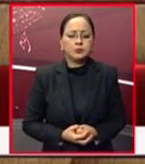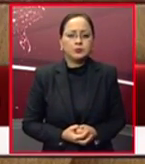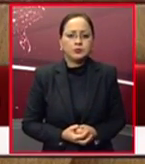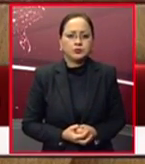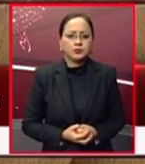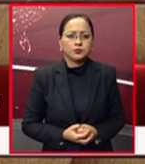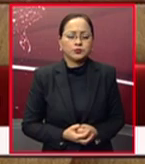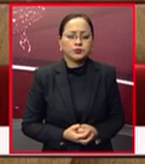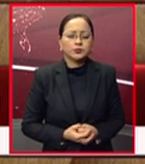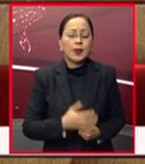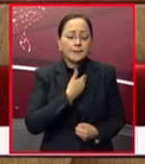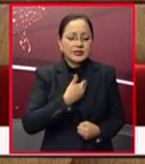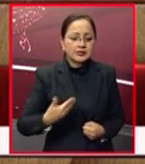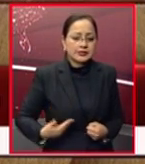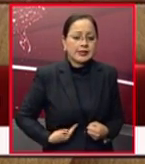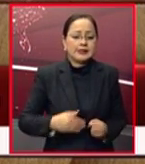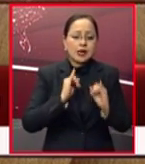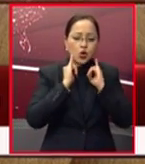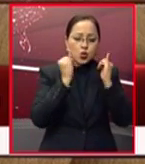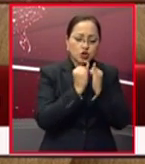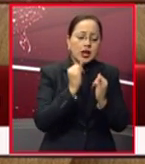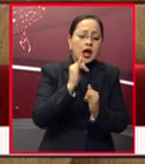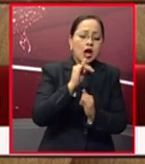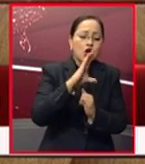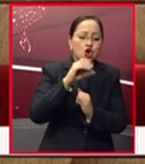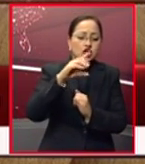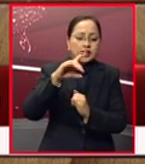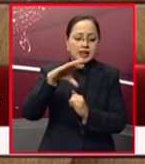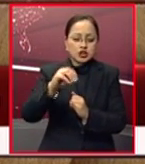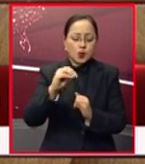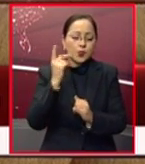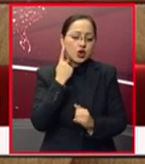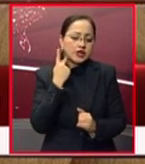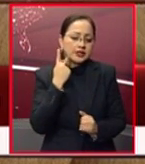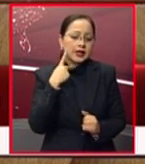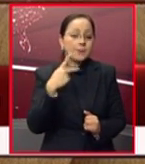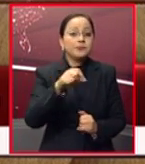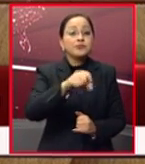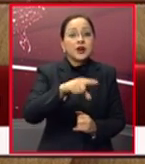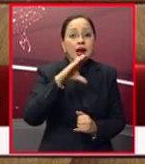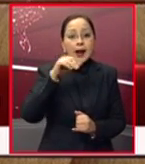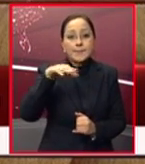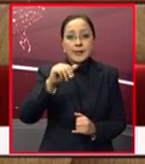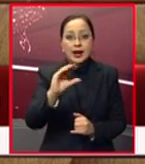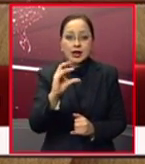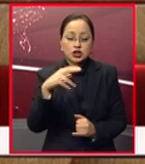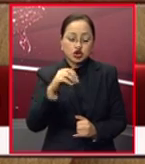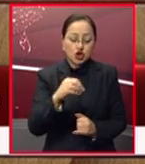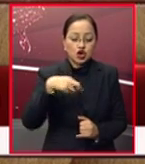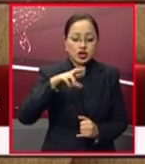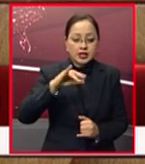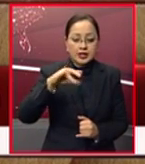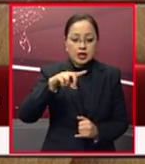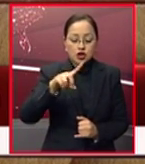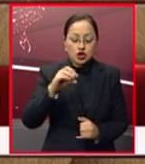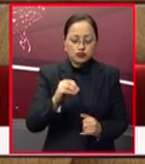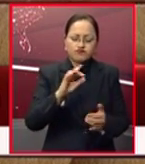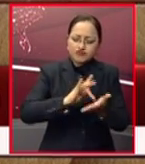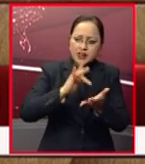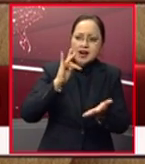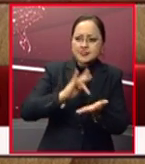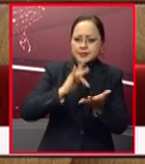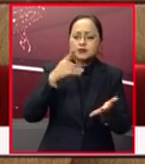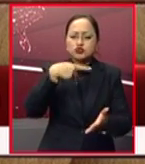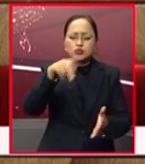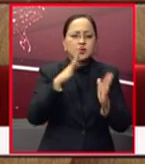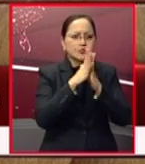El presidente de la Junta de Coordinación Política, diputado César Octavio Camacho Quirós, agradeció todos los puntos de vista en la materia y pidió seguir haciendo de